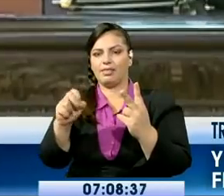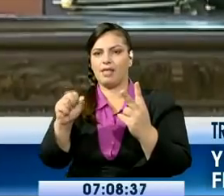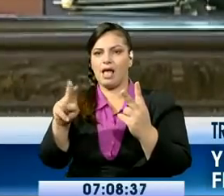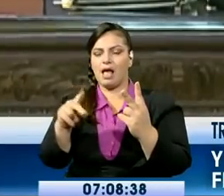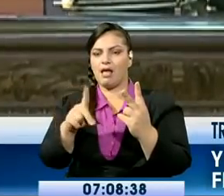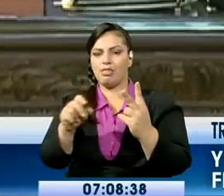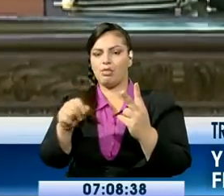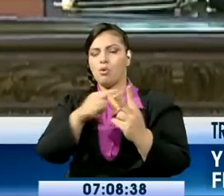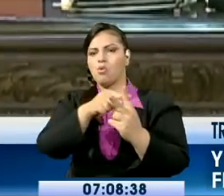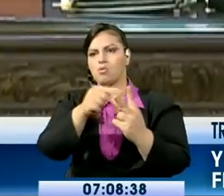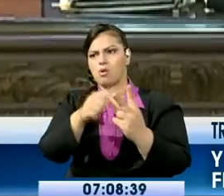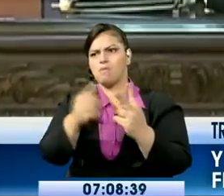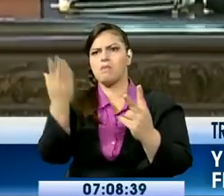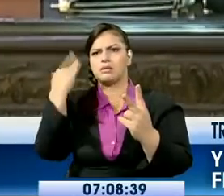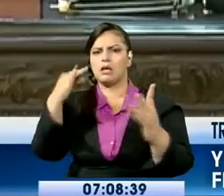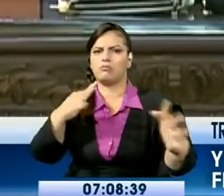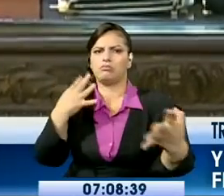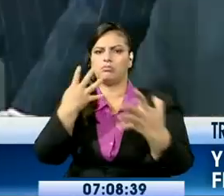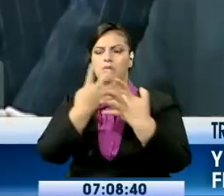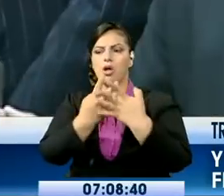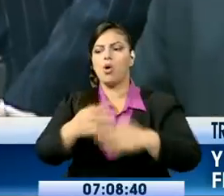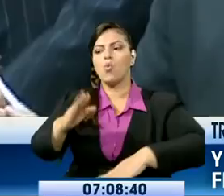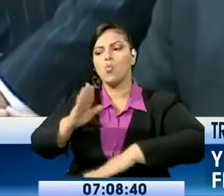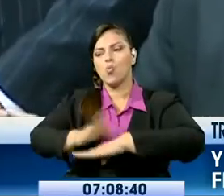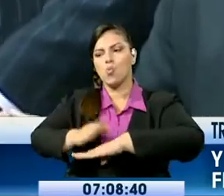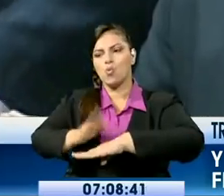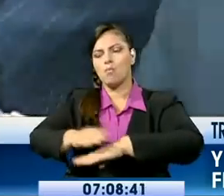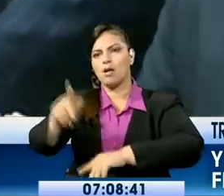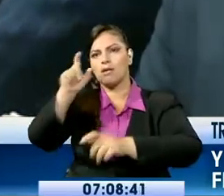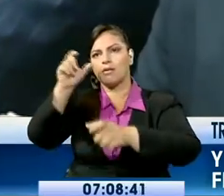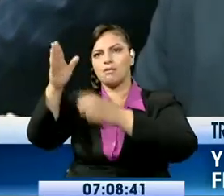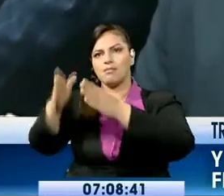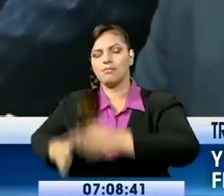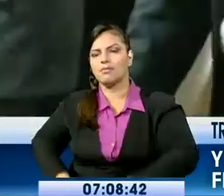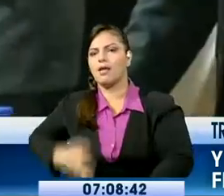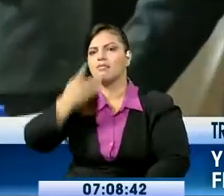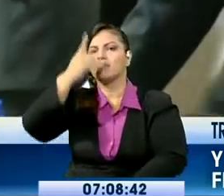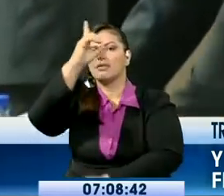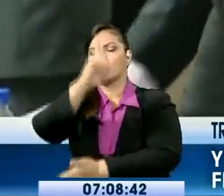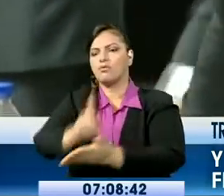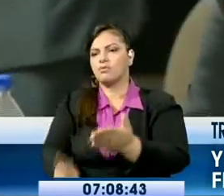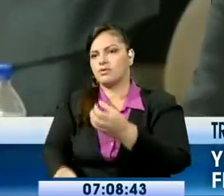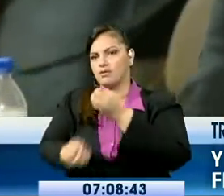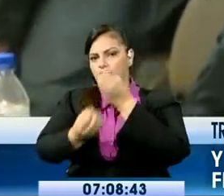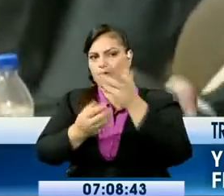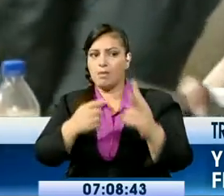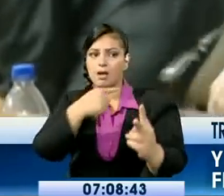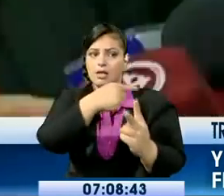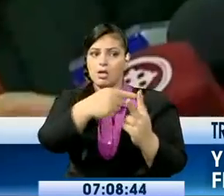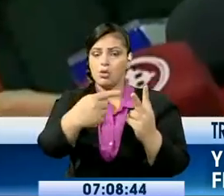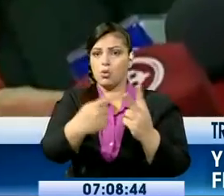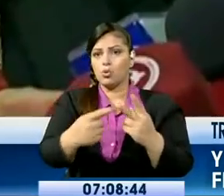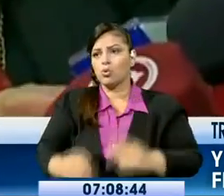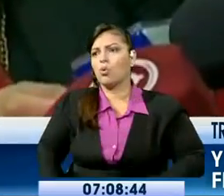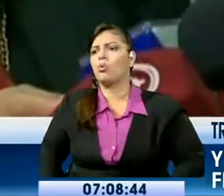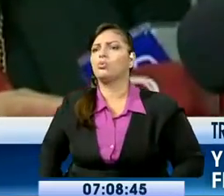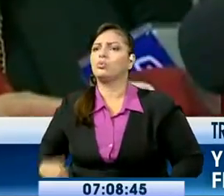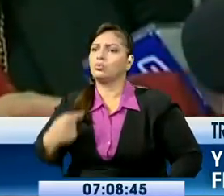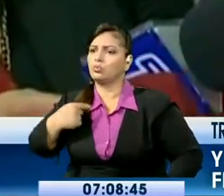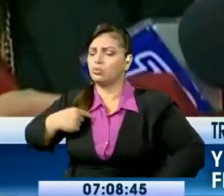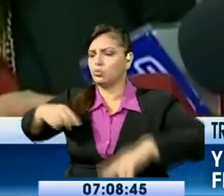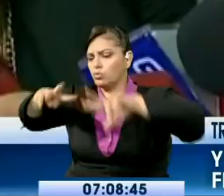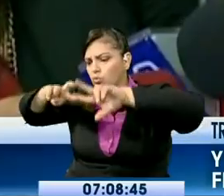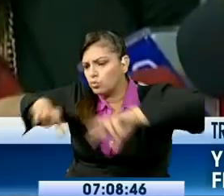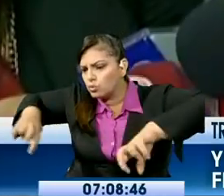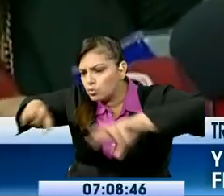tal virtud, según la jueza Silvia Sánchez, al existir un injusto penal, fueron declarados inocentes. Efectivamente,